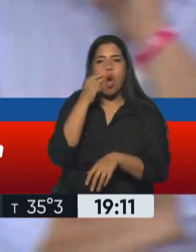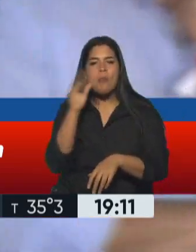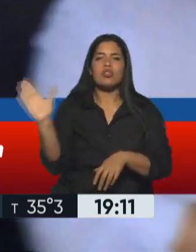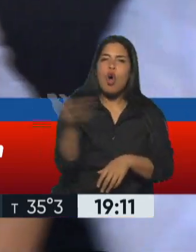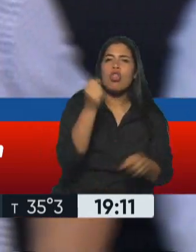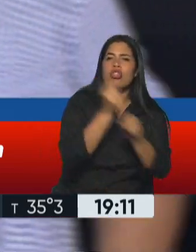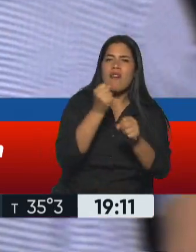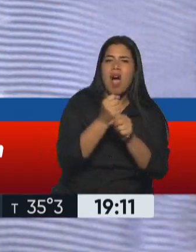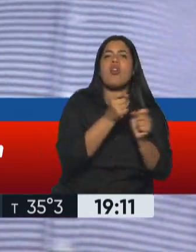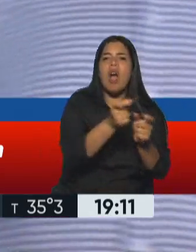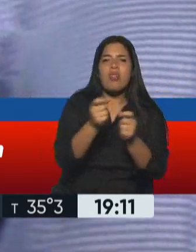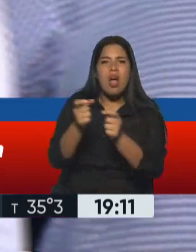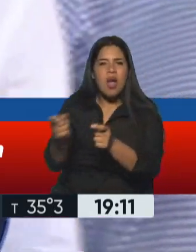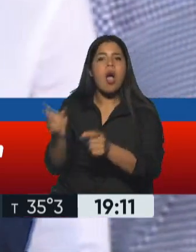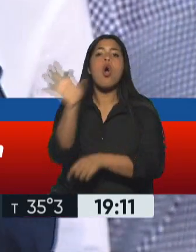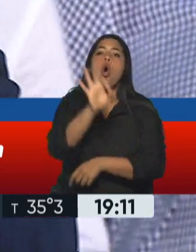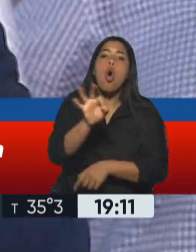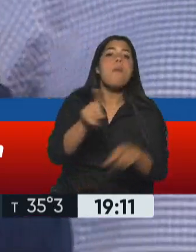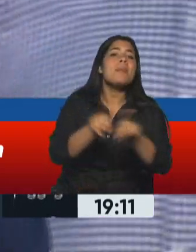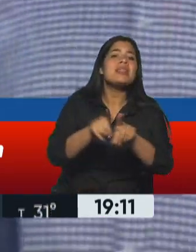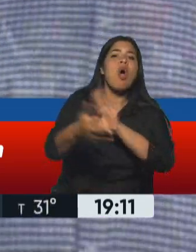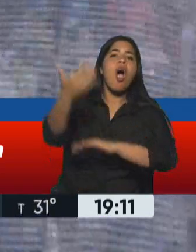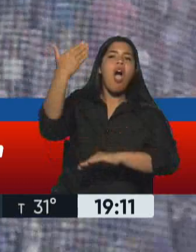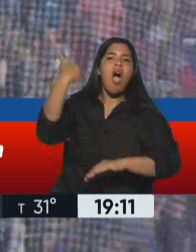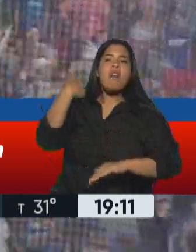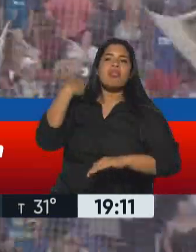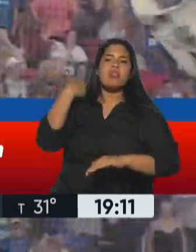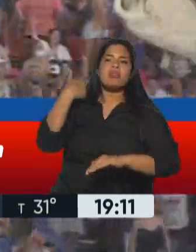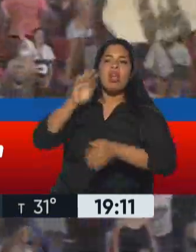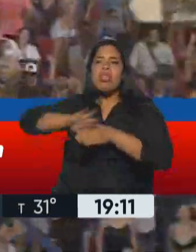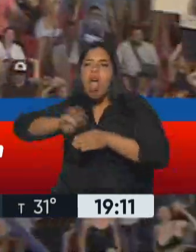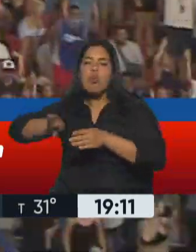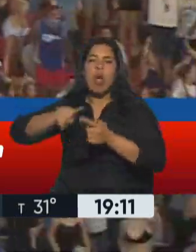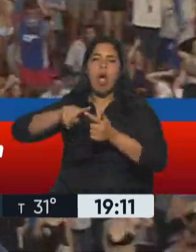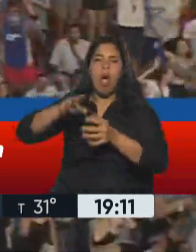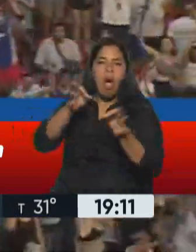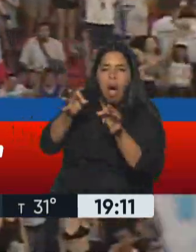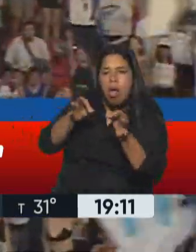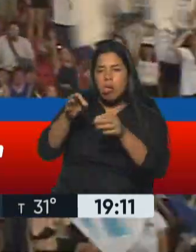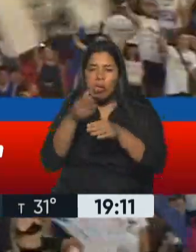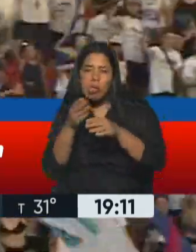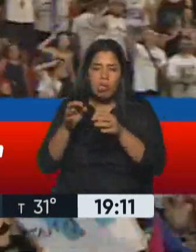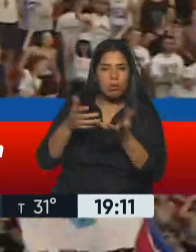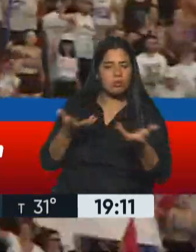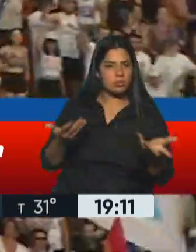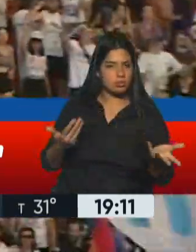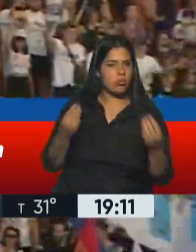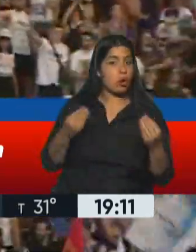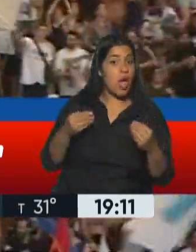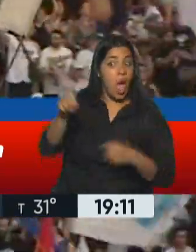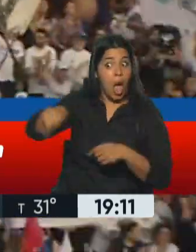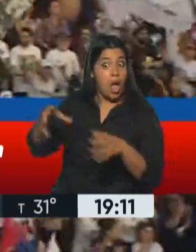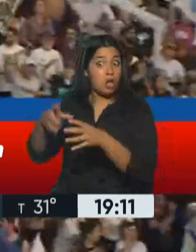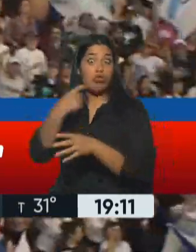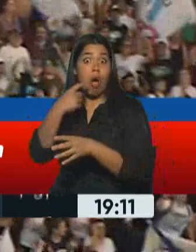a trabajar, o queremos volver al país de la deuda y de la especulación, porque cuando ellos hablan, dicen que el problema de la deuda